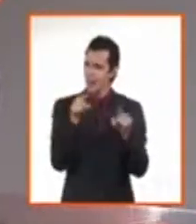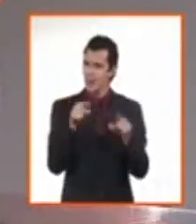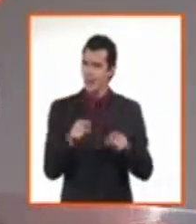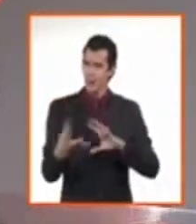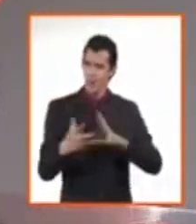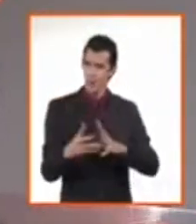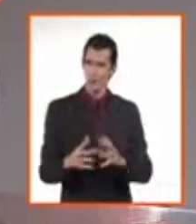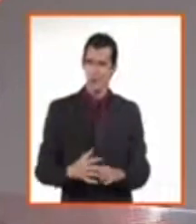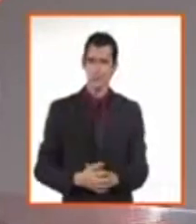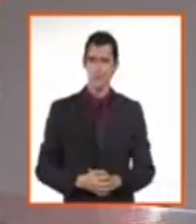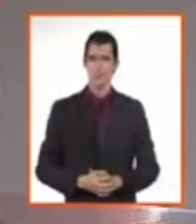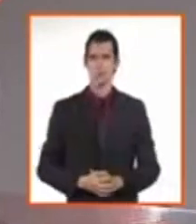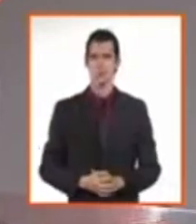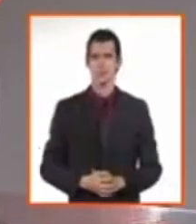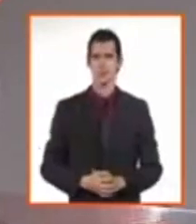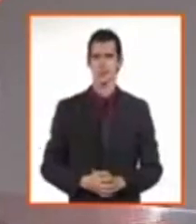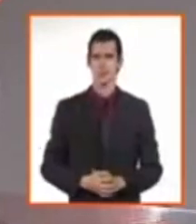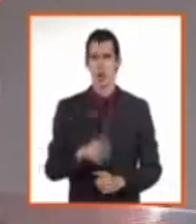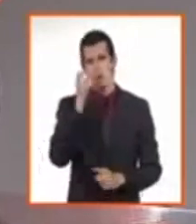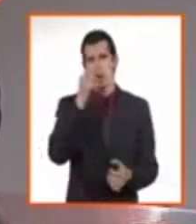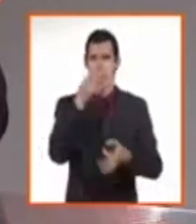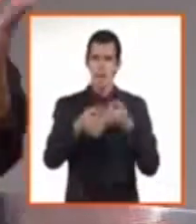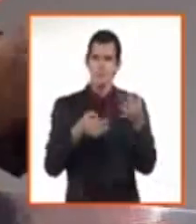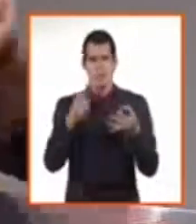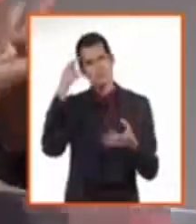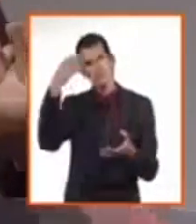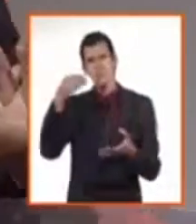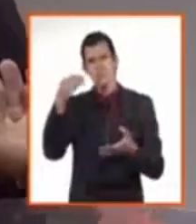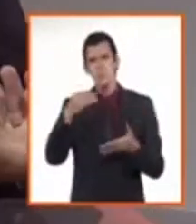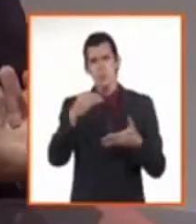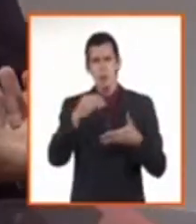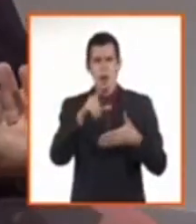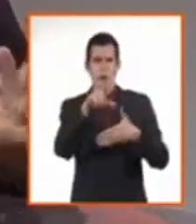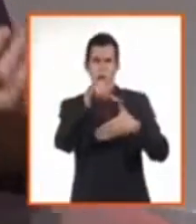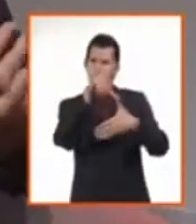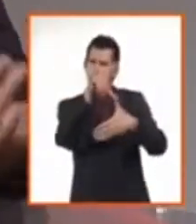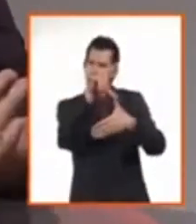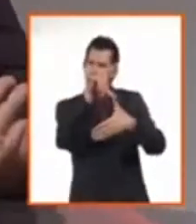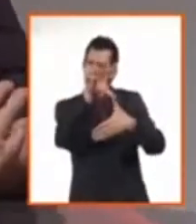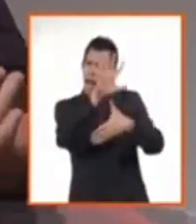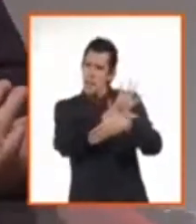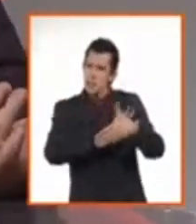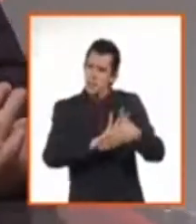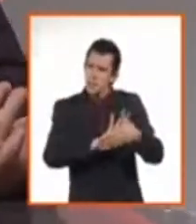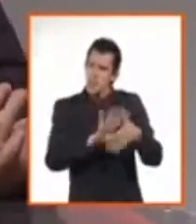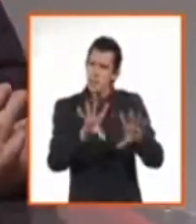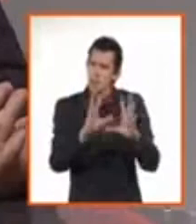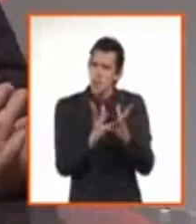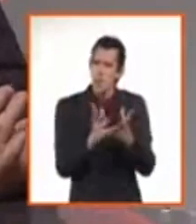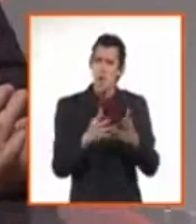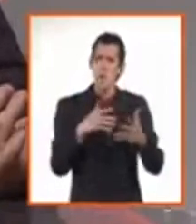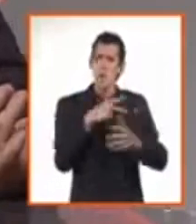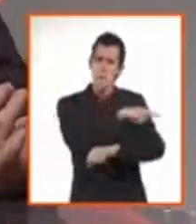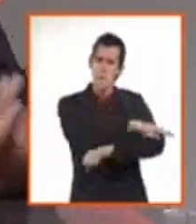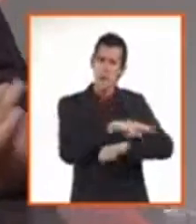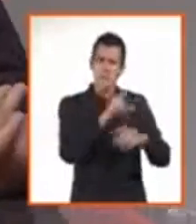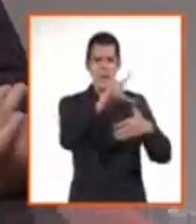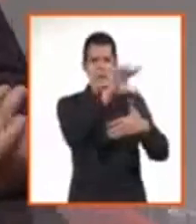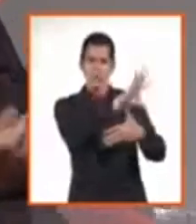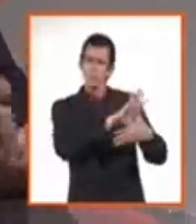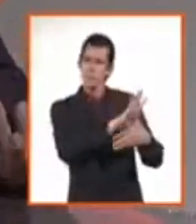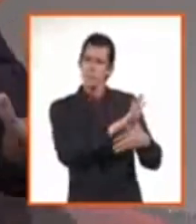sabor que se lleva a américa latina de esta cumbre es precisamente el desprecio crónico con el que el gobierno de eeuu